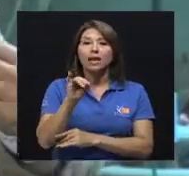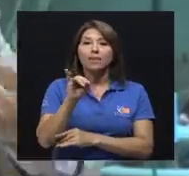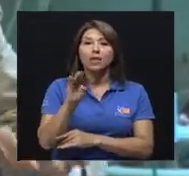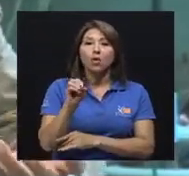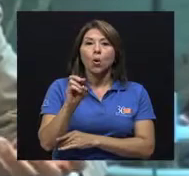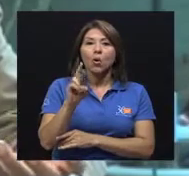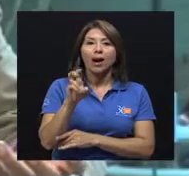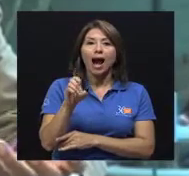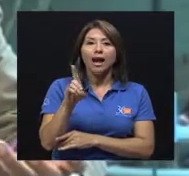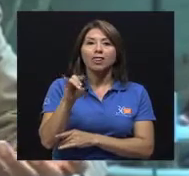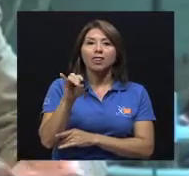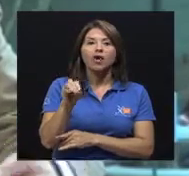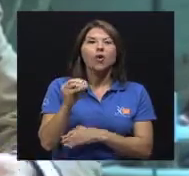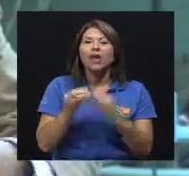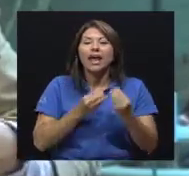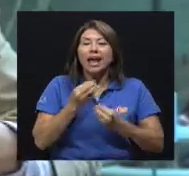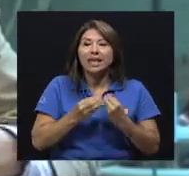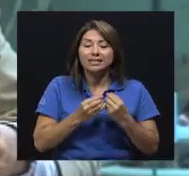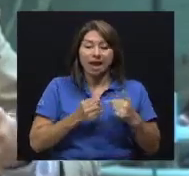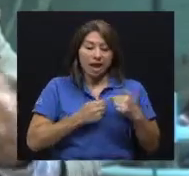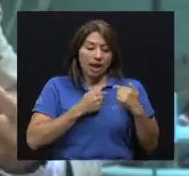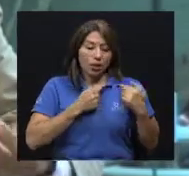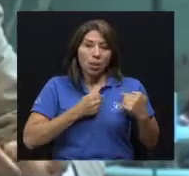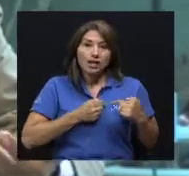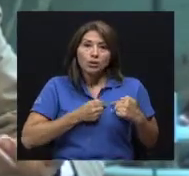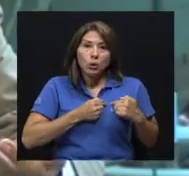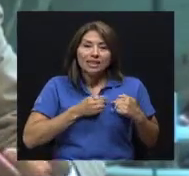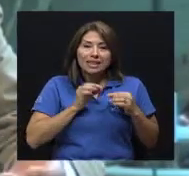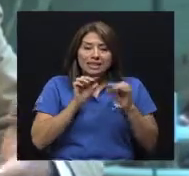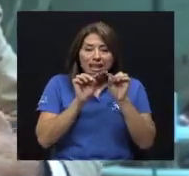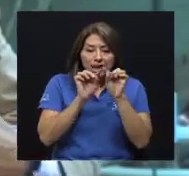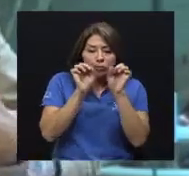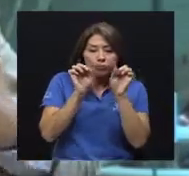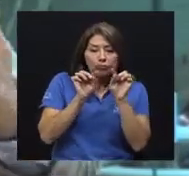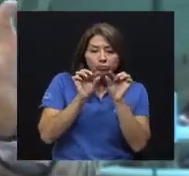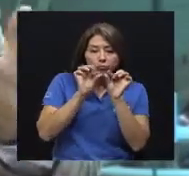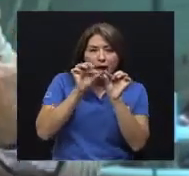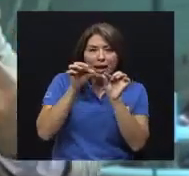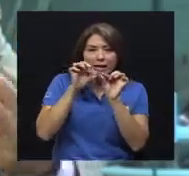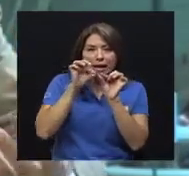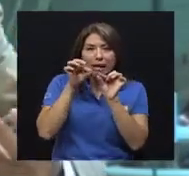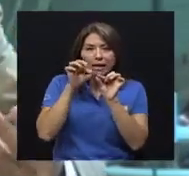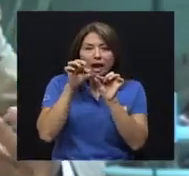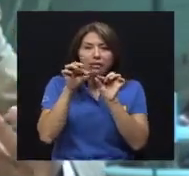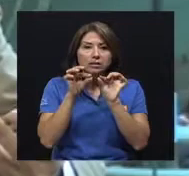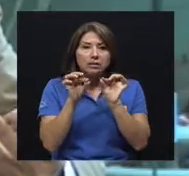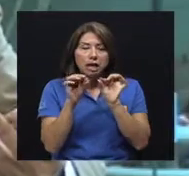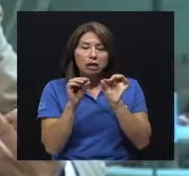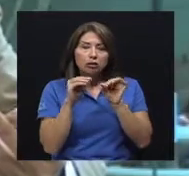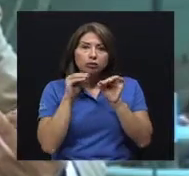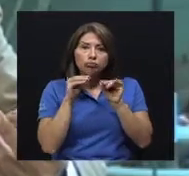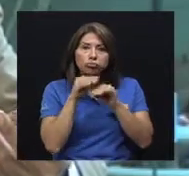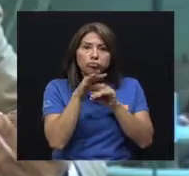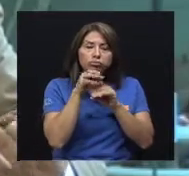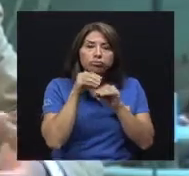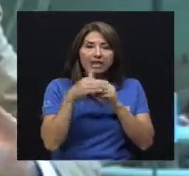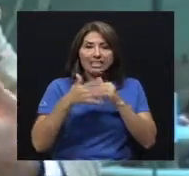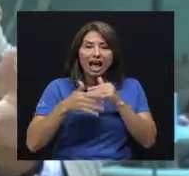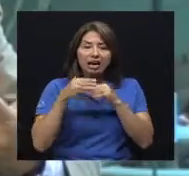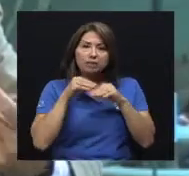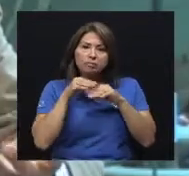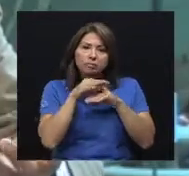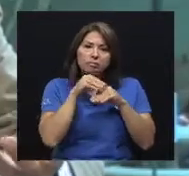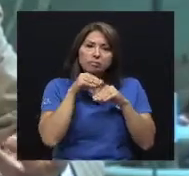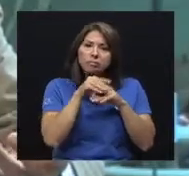de las arterias del corazón que se obstruyen, entonces el corazón se irriga mal, no recibe suficiente sangre.